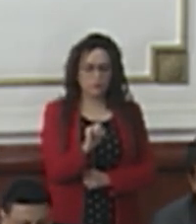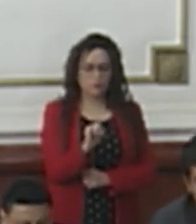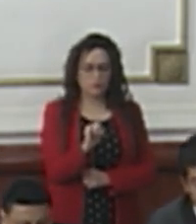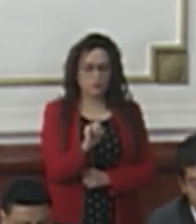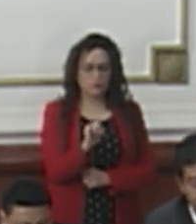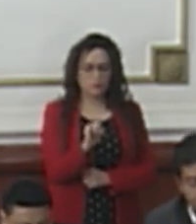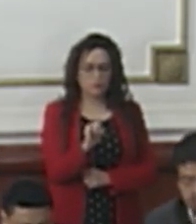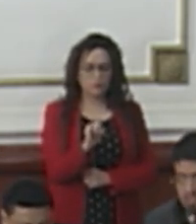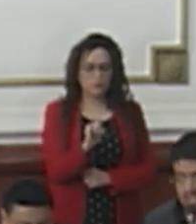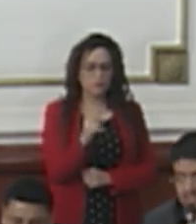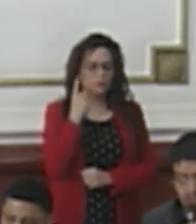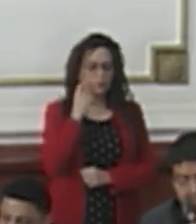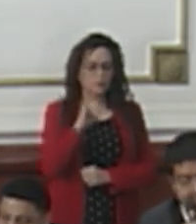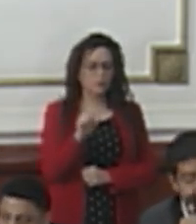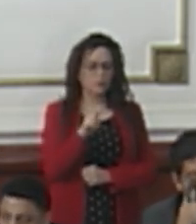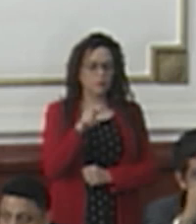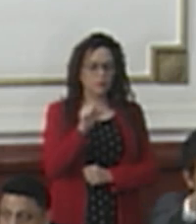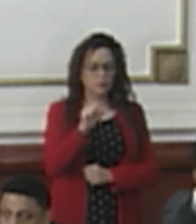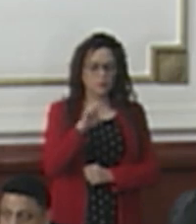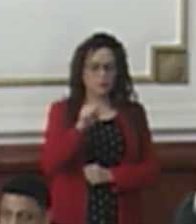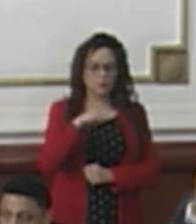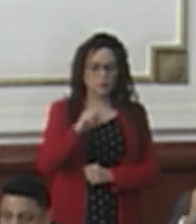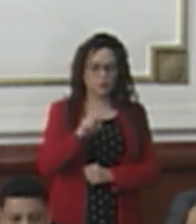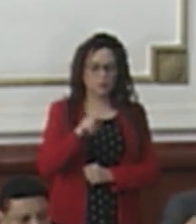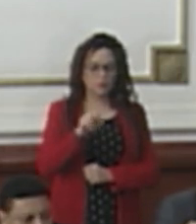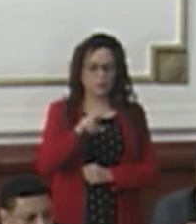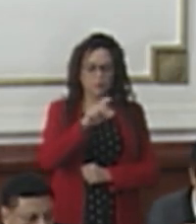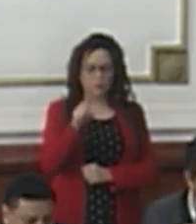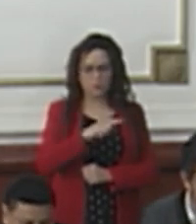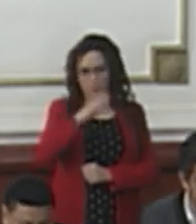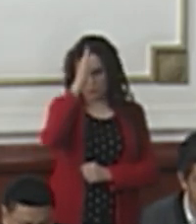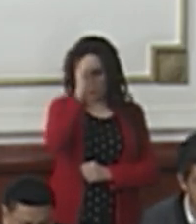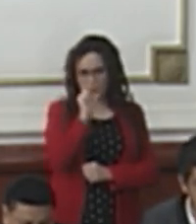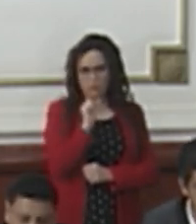Y diputado Jesús Sesma Suárez. Sesma, a favor.